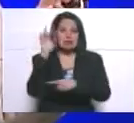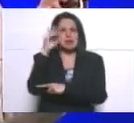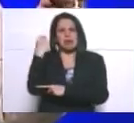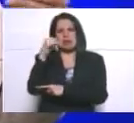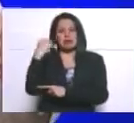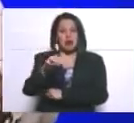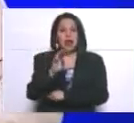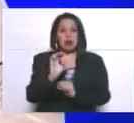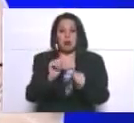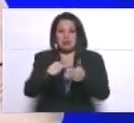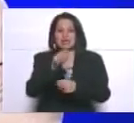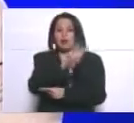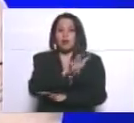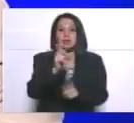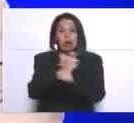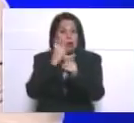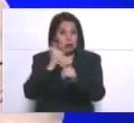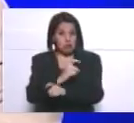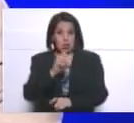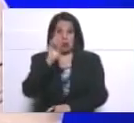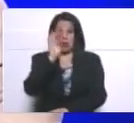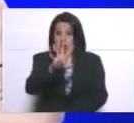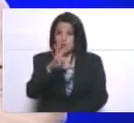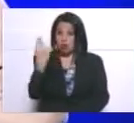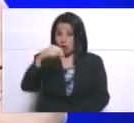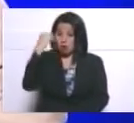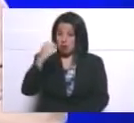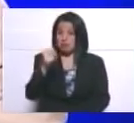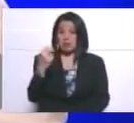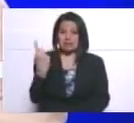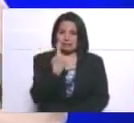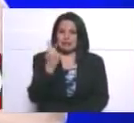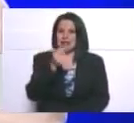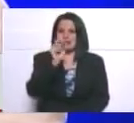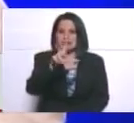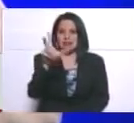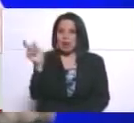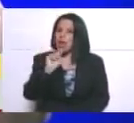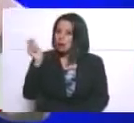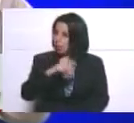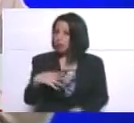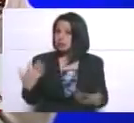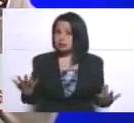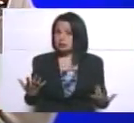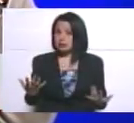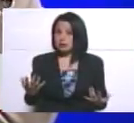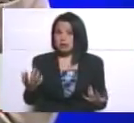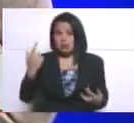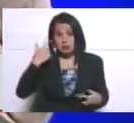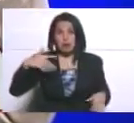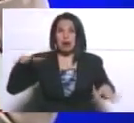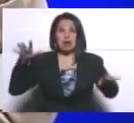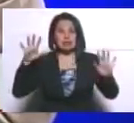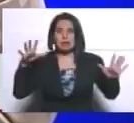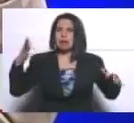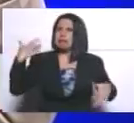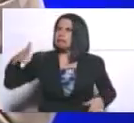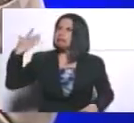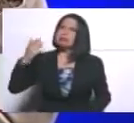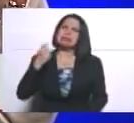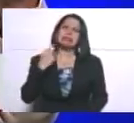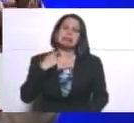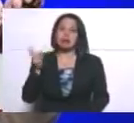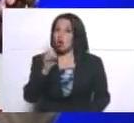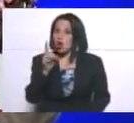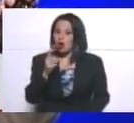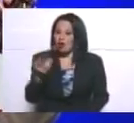de agosto. El 4 de noviembre estaremos apenas cumpliendo 3 meses de habernos instalado. Y pareciera que quedó muy en el pasado y no,